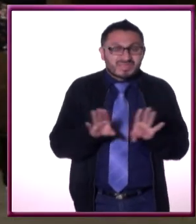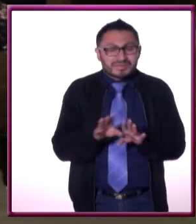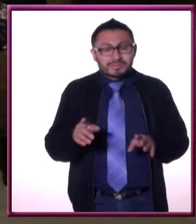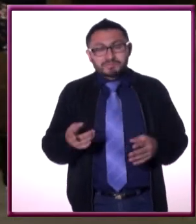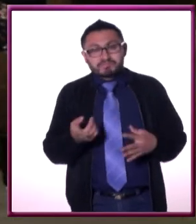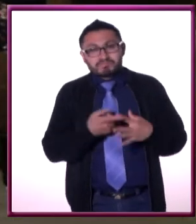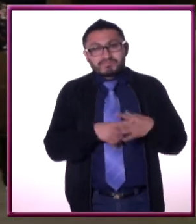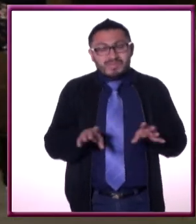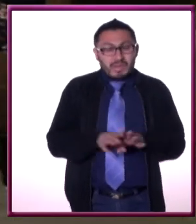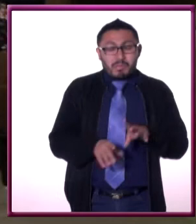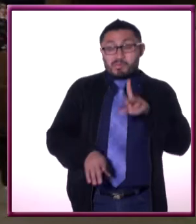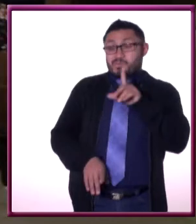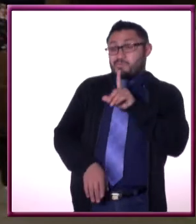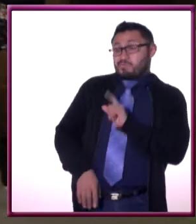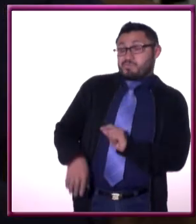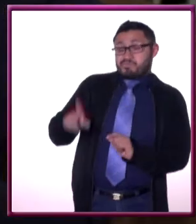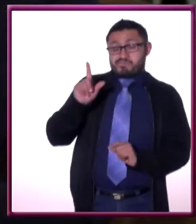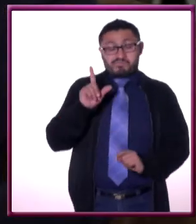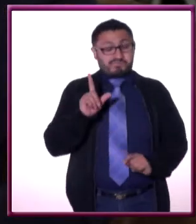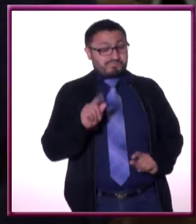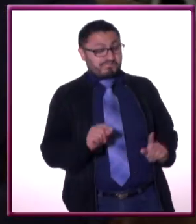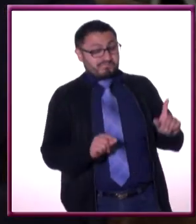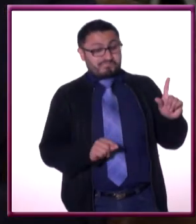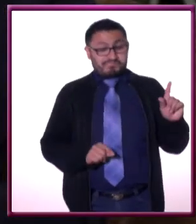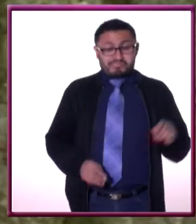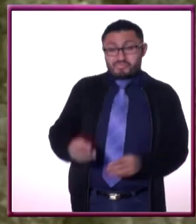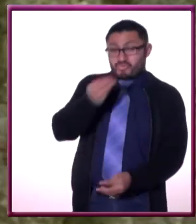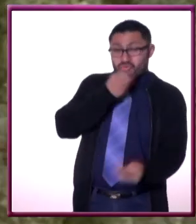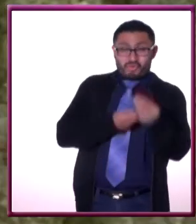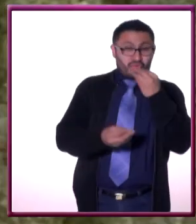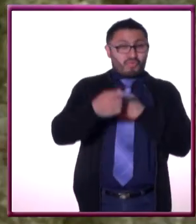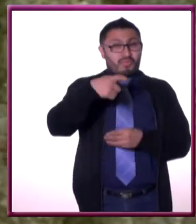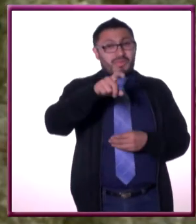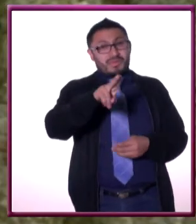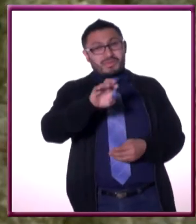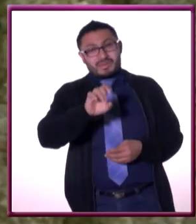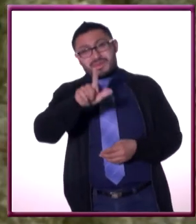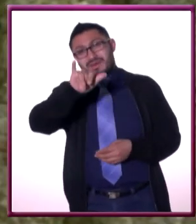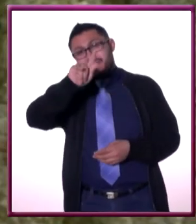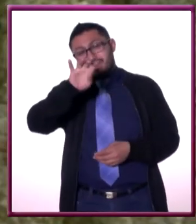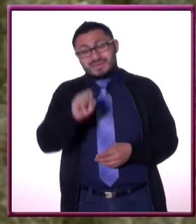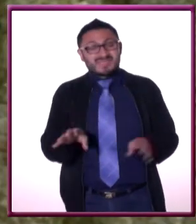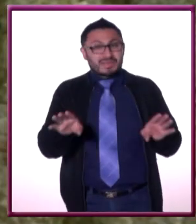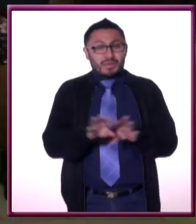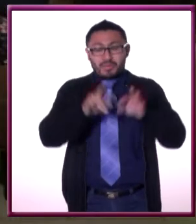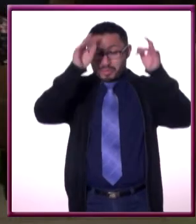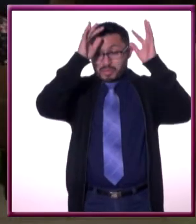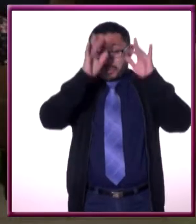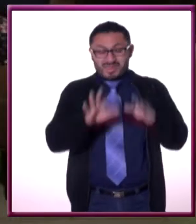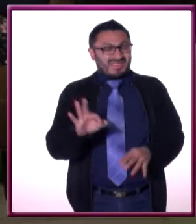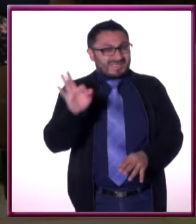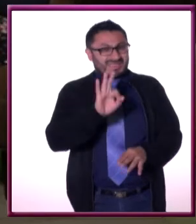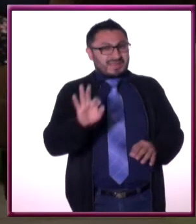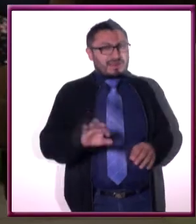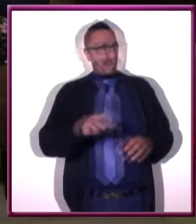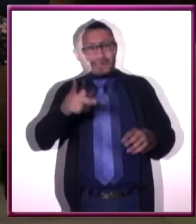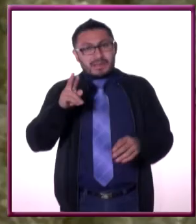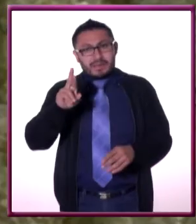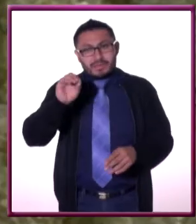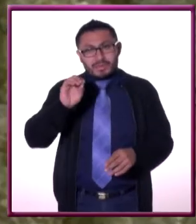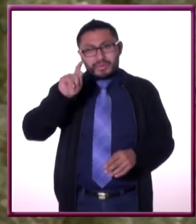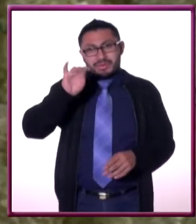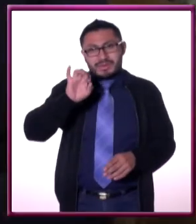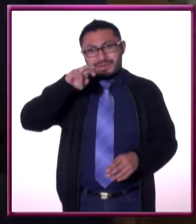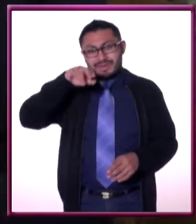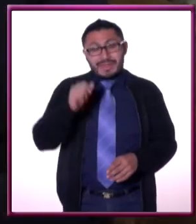se empieza a menospreciar el comer quelites, ¿no? Se empieza a privilegiar tal vez el obtener proteína de la carne,